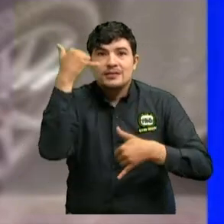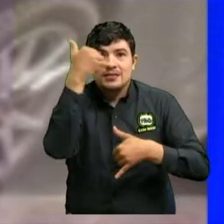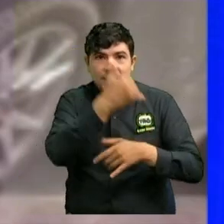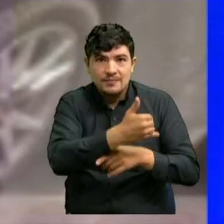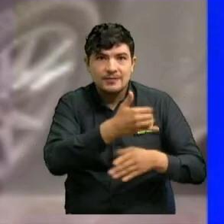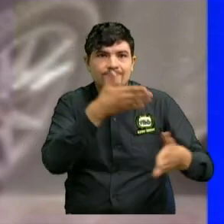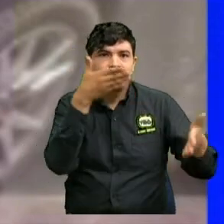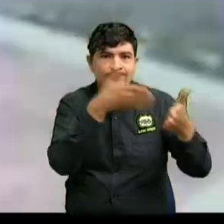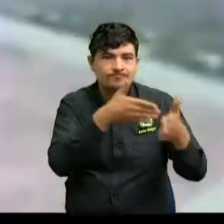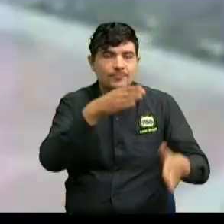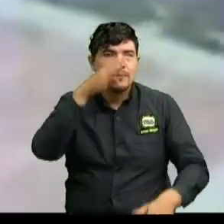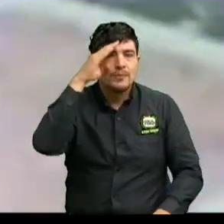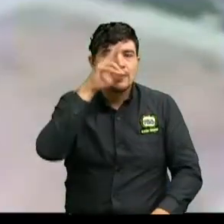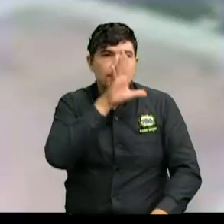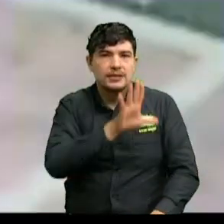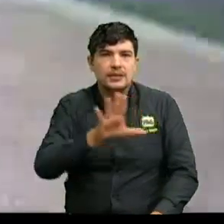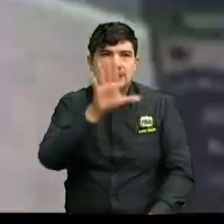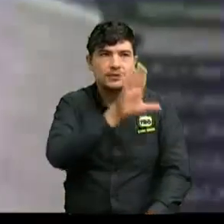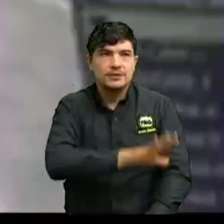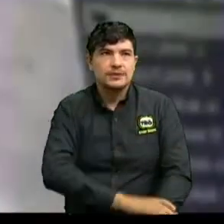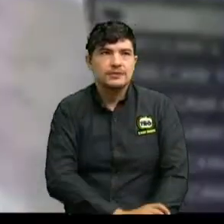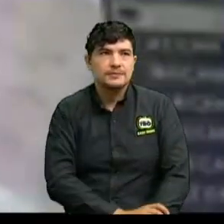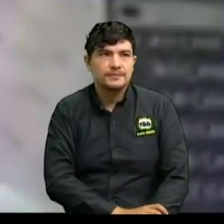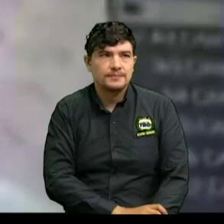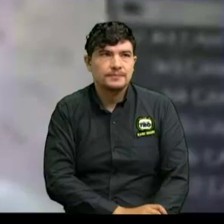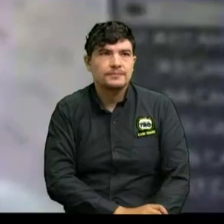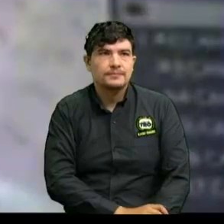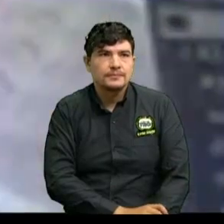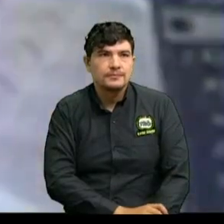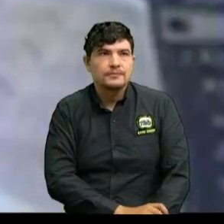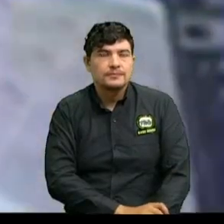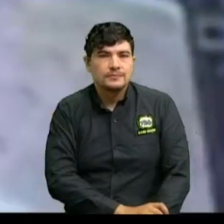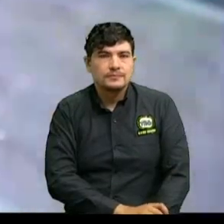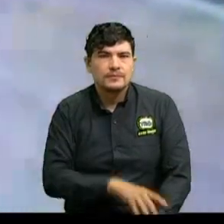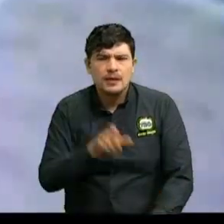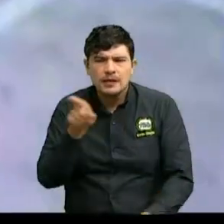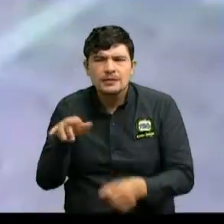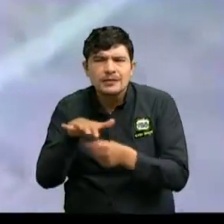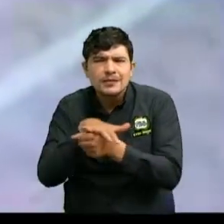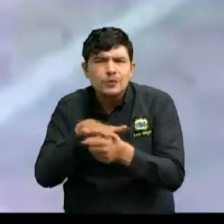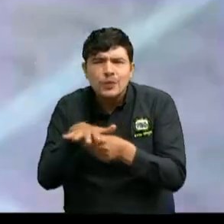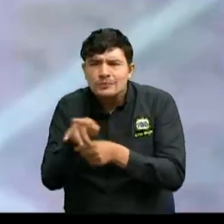WhatsApp, quienes nos han hecho llegar esta información de un hecho que se presentó en los